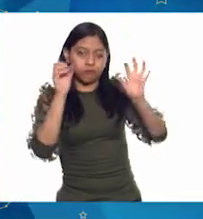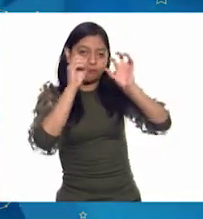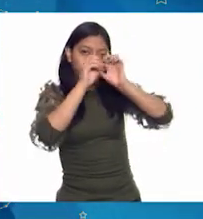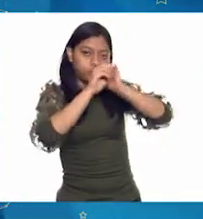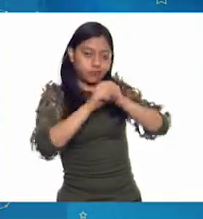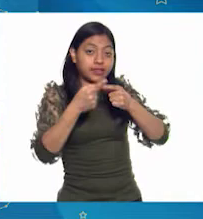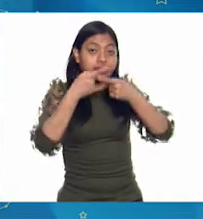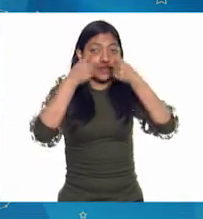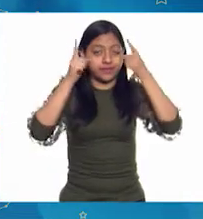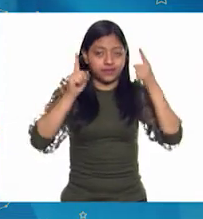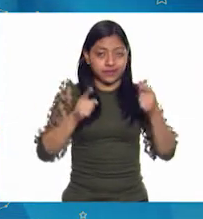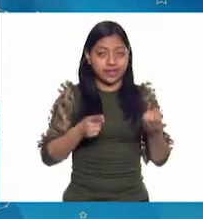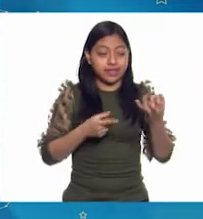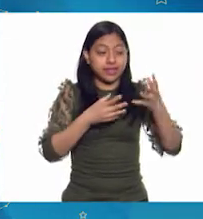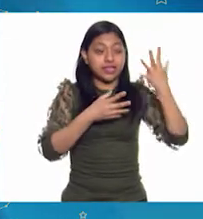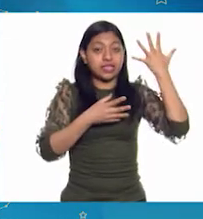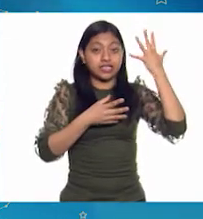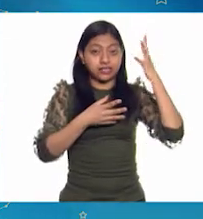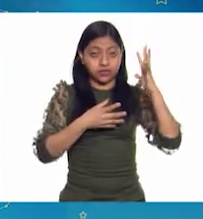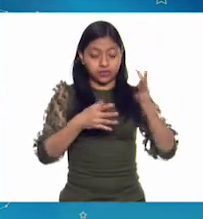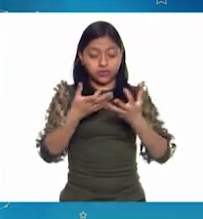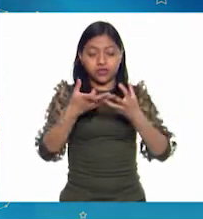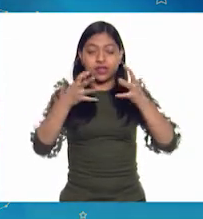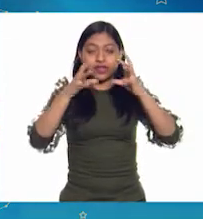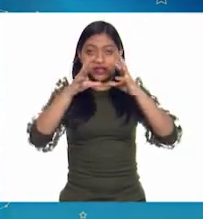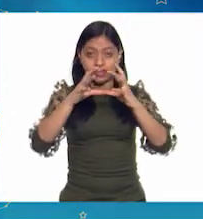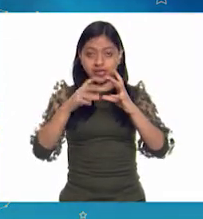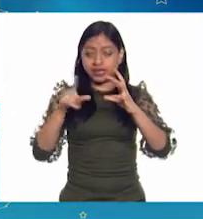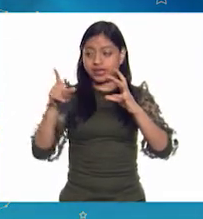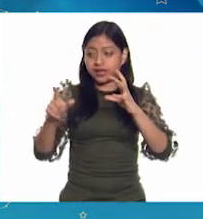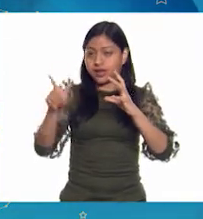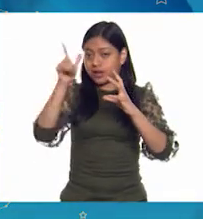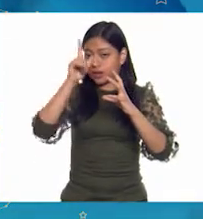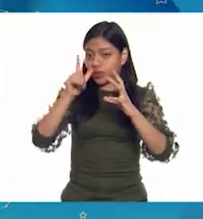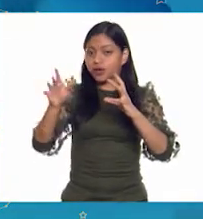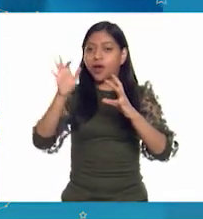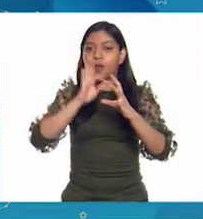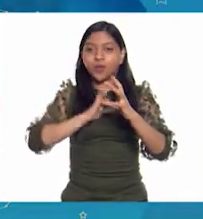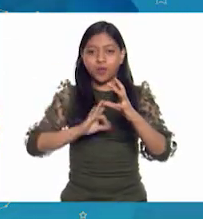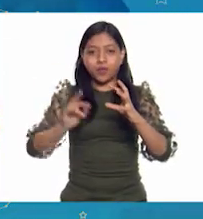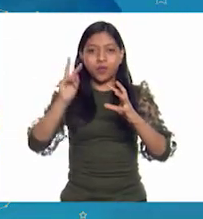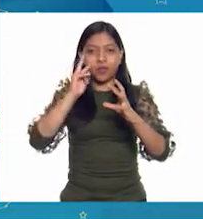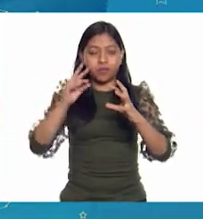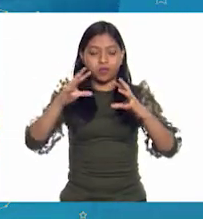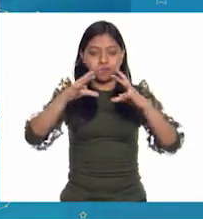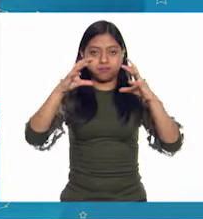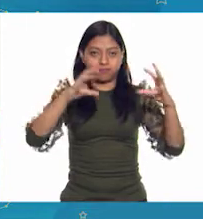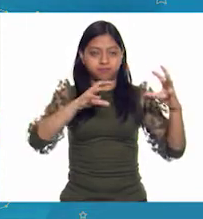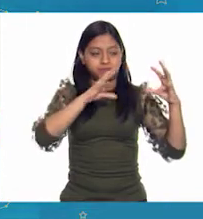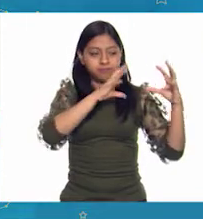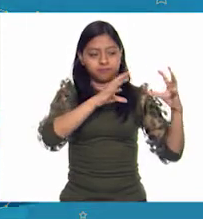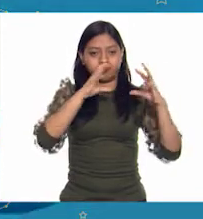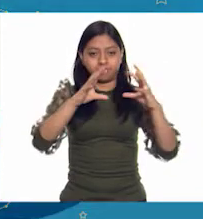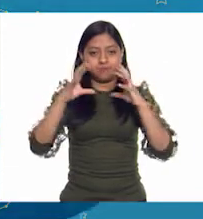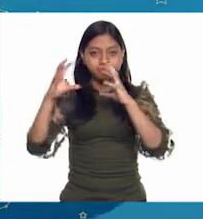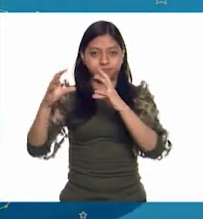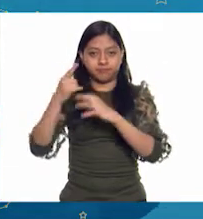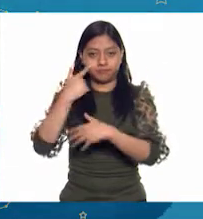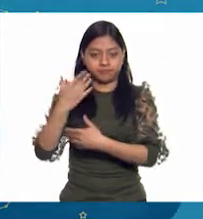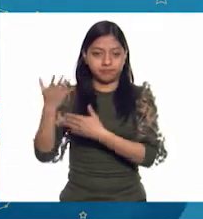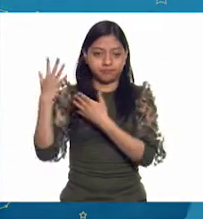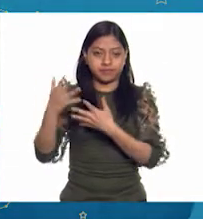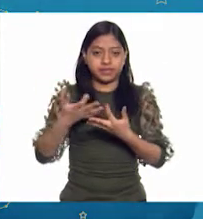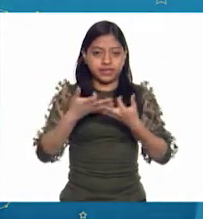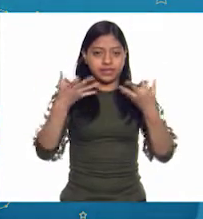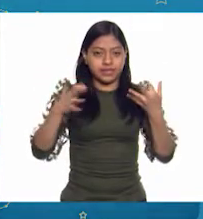luna donde podemos ver claramente el tamaño de nuestro planeta por la sombra proyectada sobre la luna. La Tierra proyecta